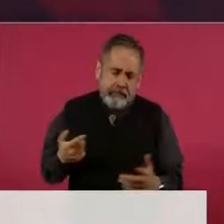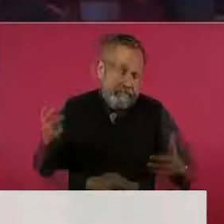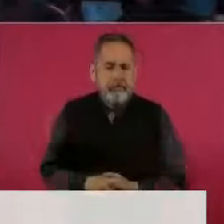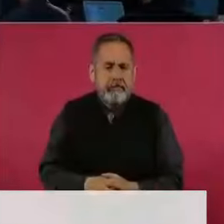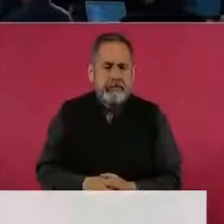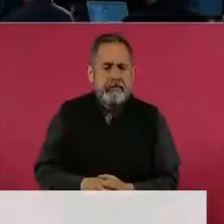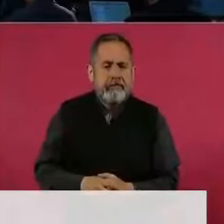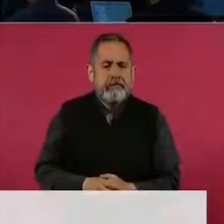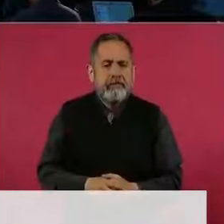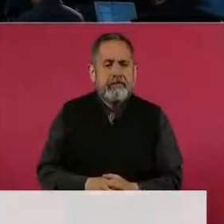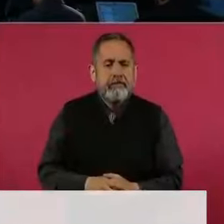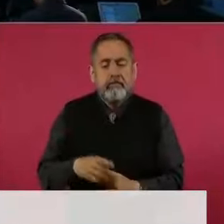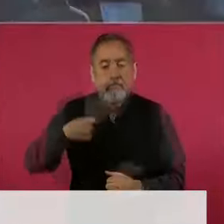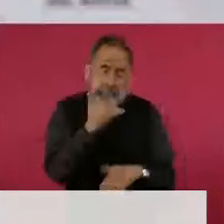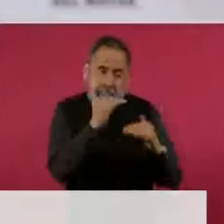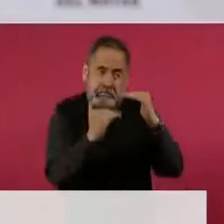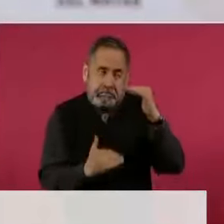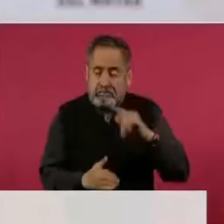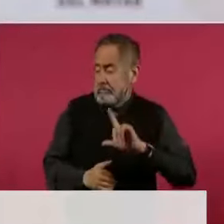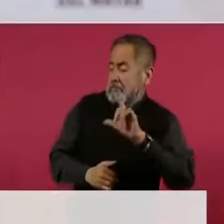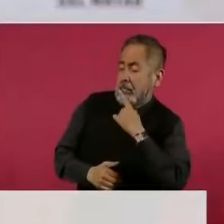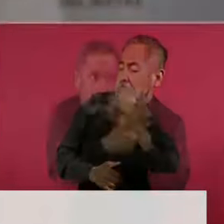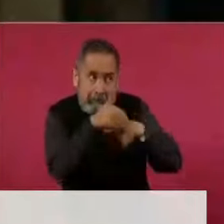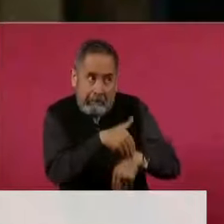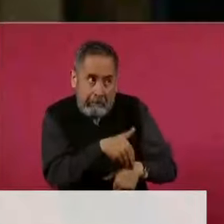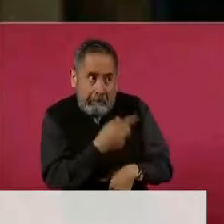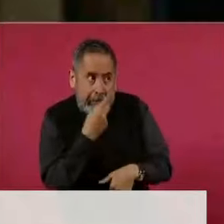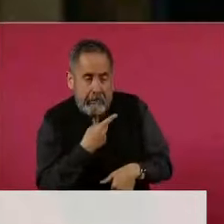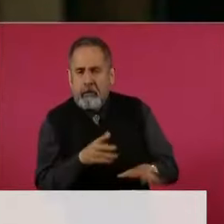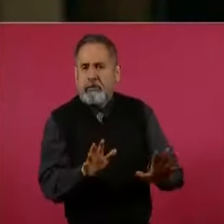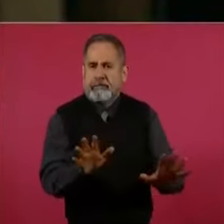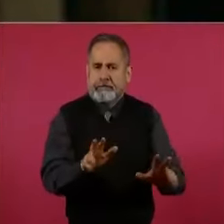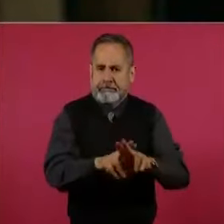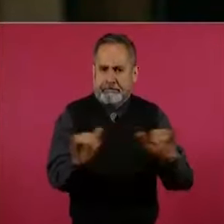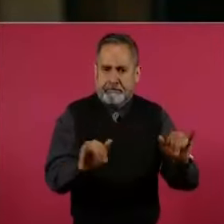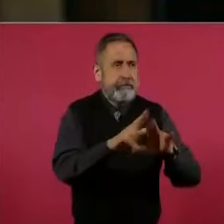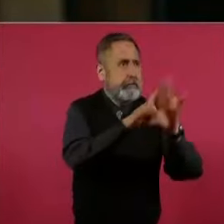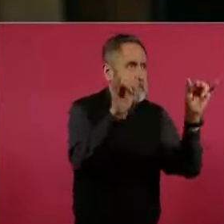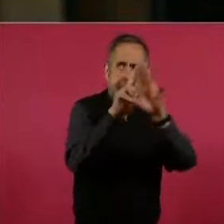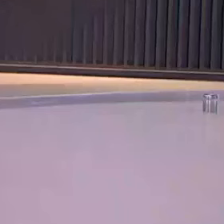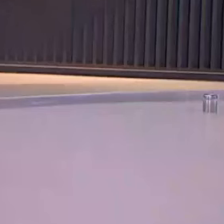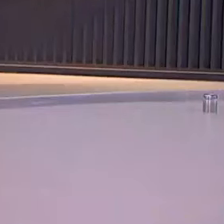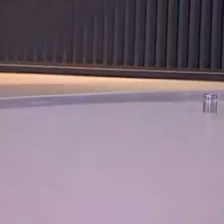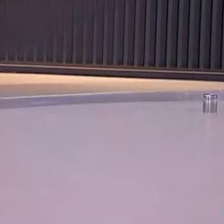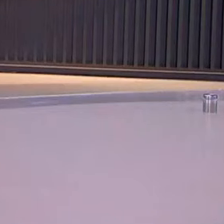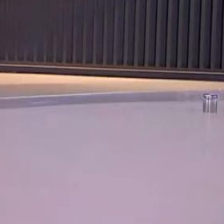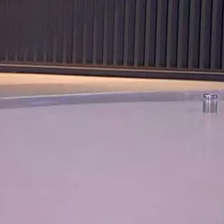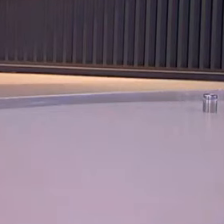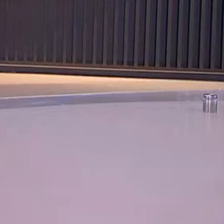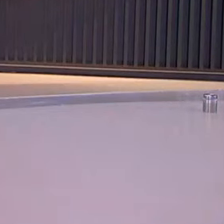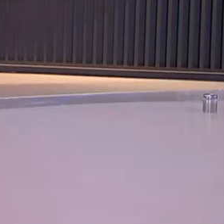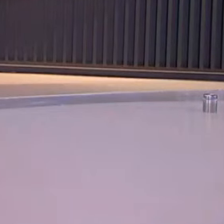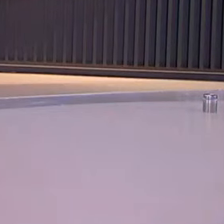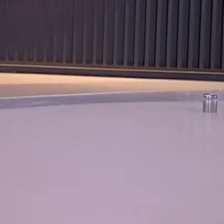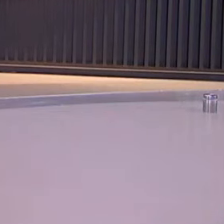nosotros no permitimos la subordinación frente a ningún gobierno bueno además la